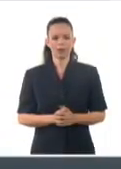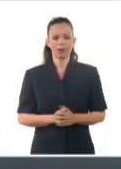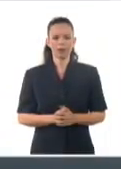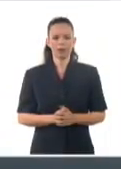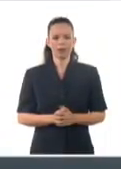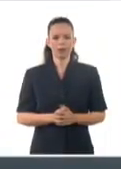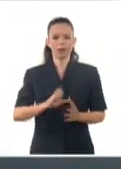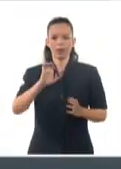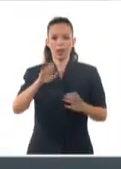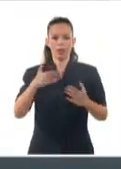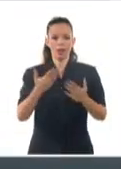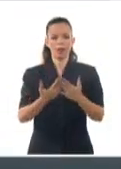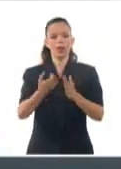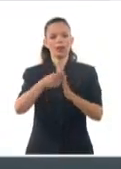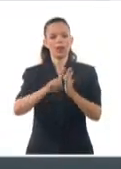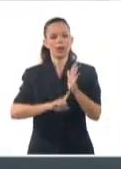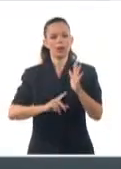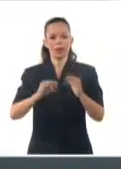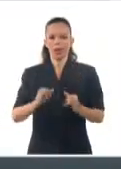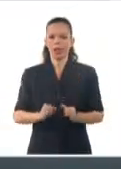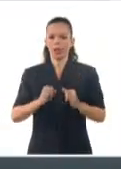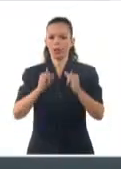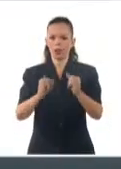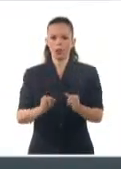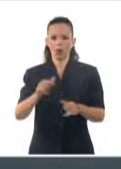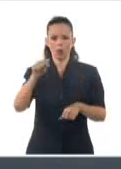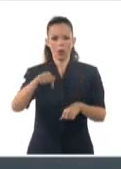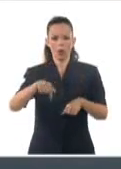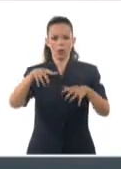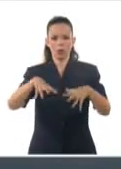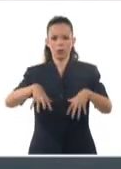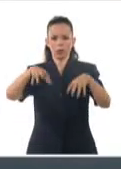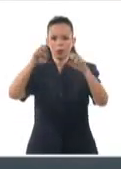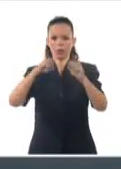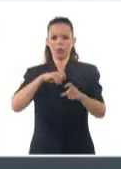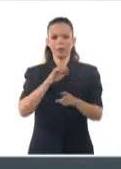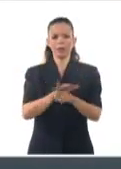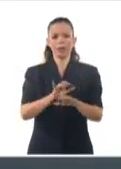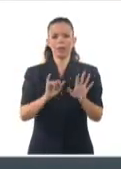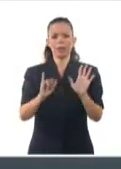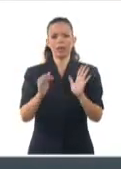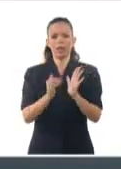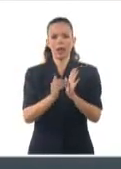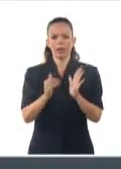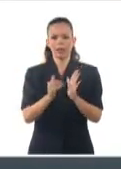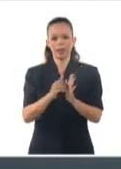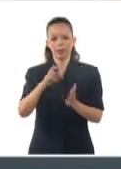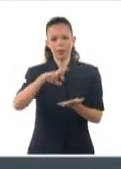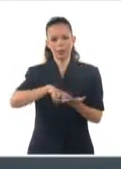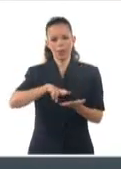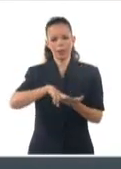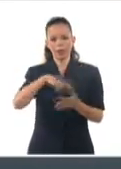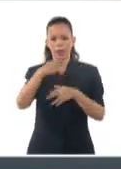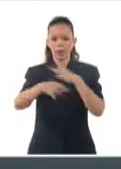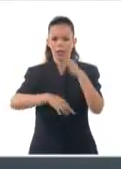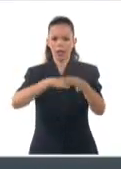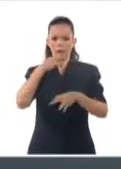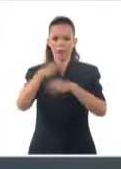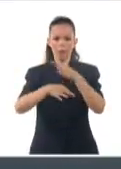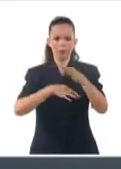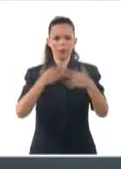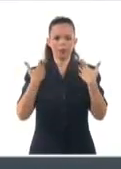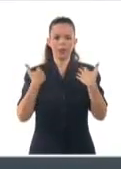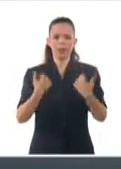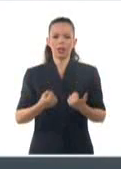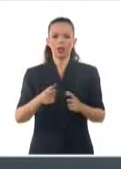Y la Unión Eléctrica pronostica una afectación hoy al servicio en el horario pico en esta jornada de martes, según declaró el director técnico de esa